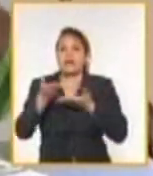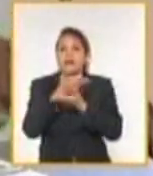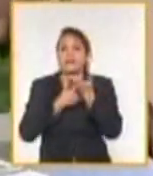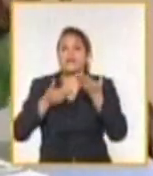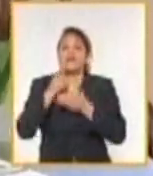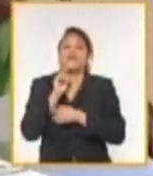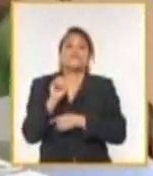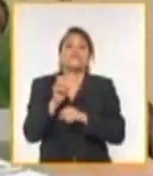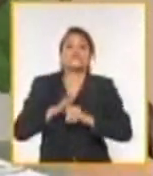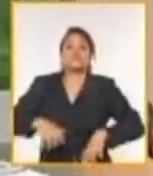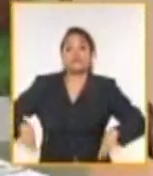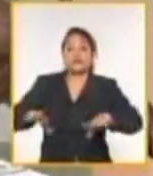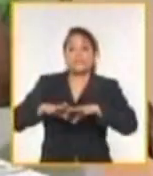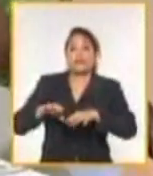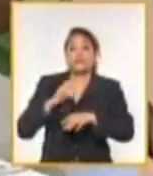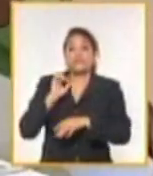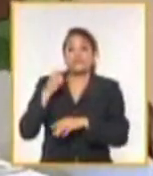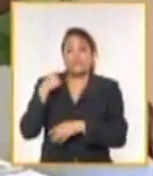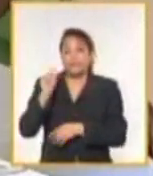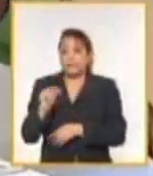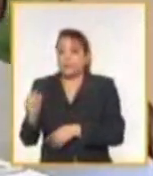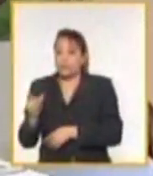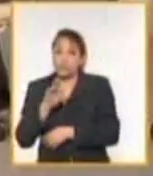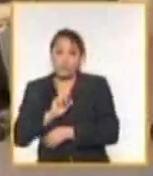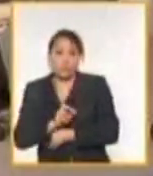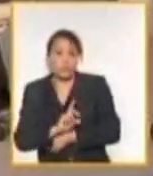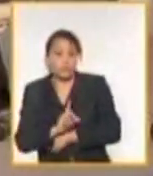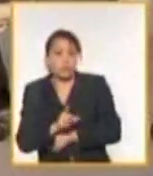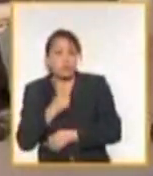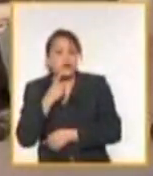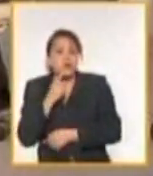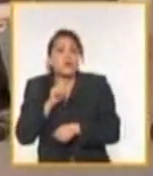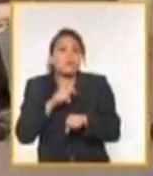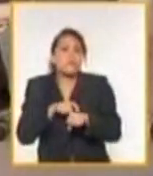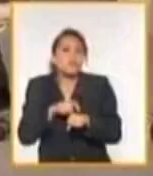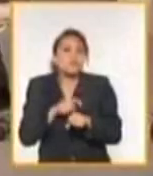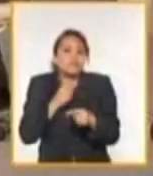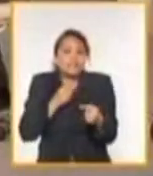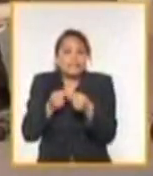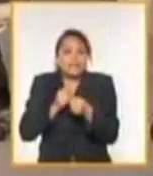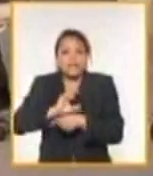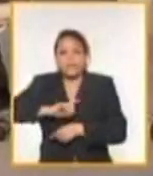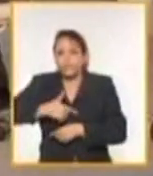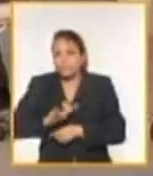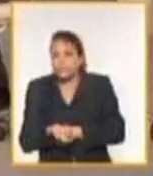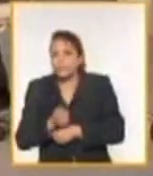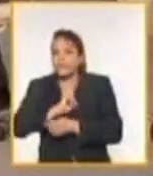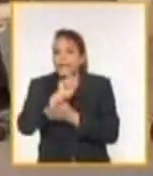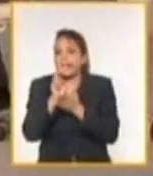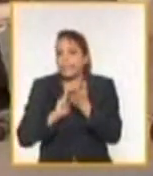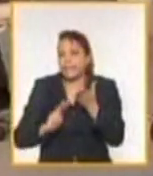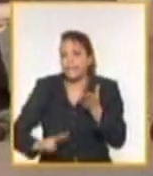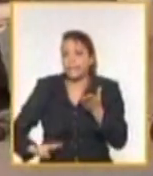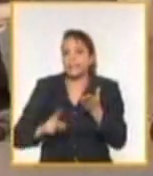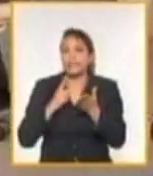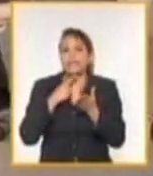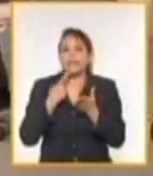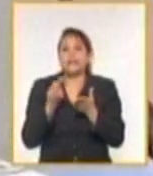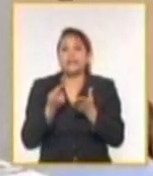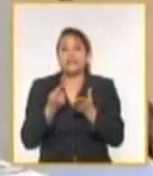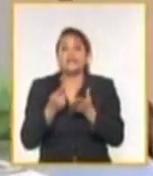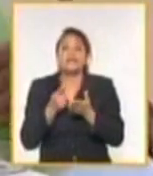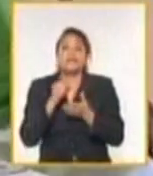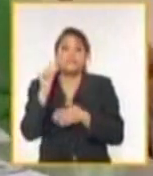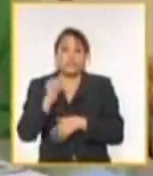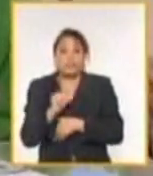espacio físico, era un espacio de acercarse a la cultura, de leer a esos pensadores,